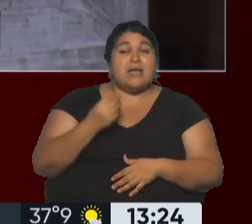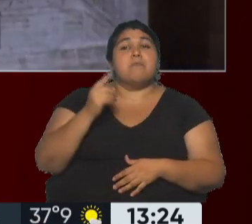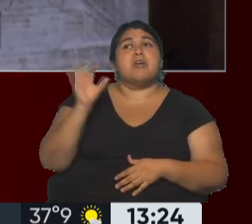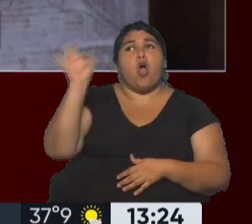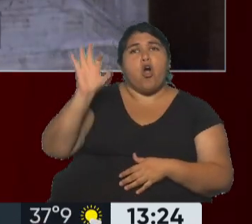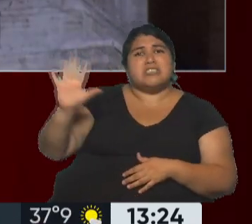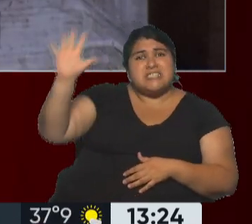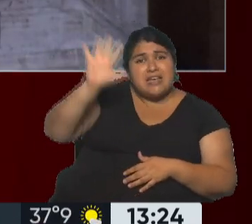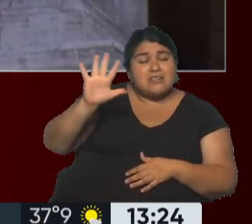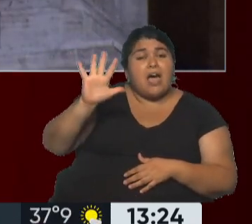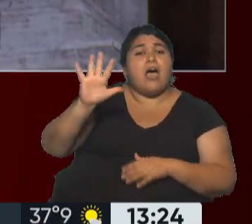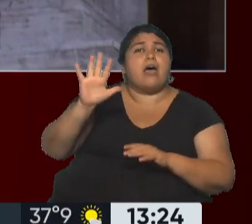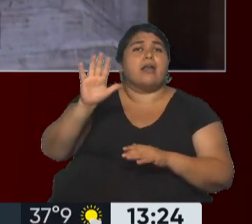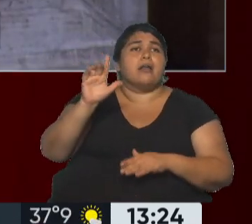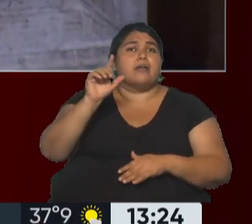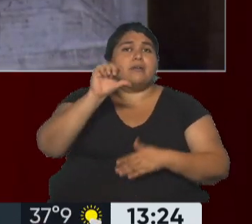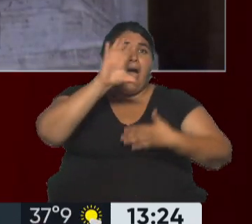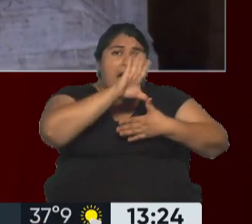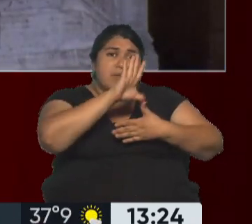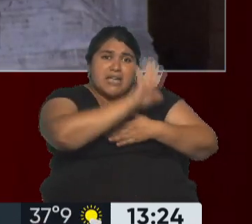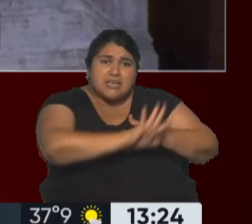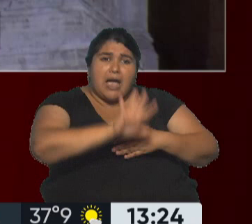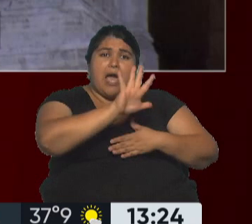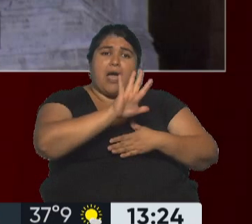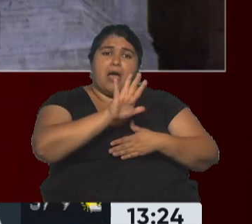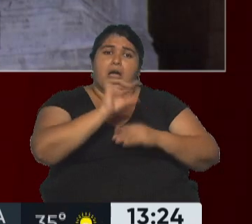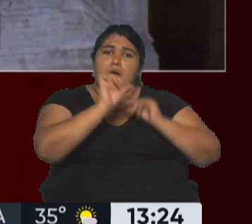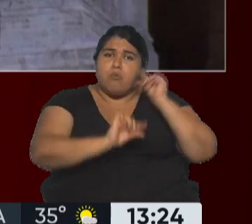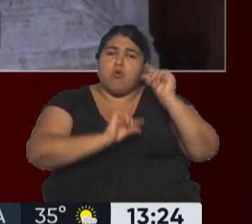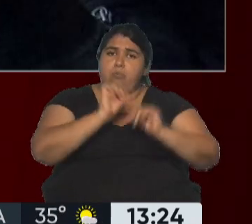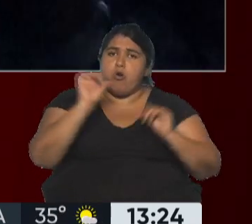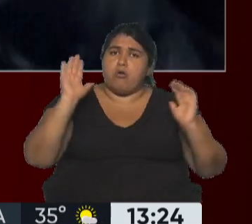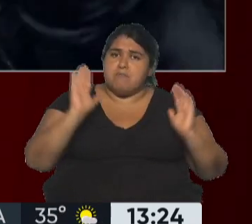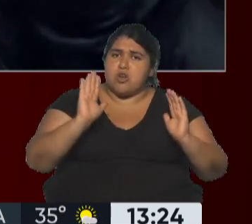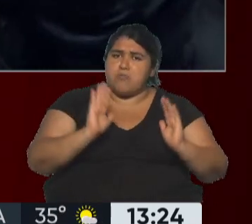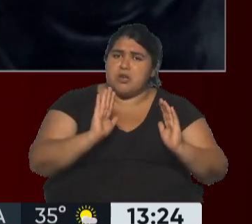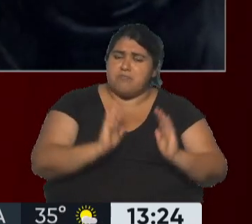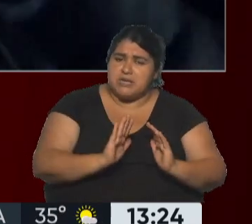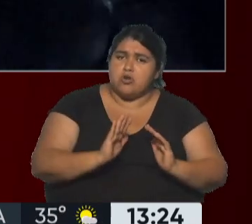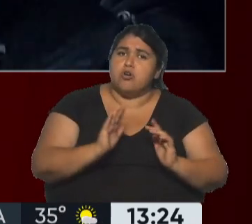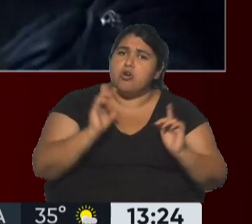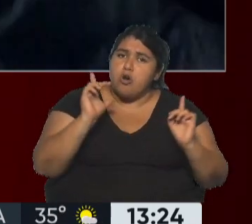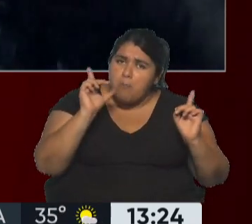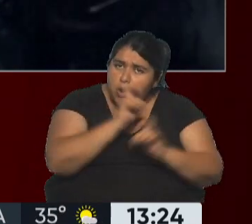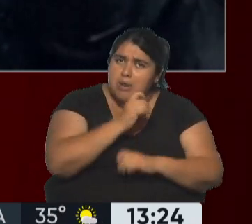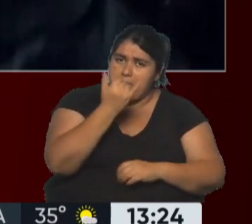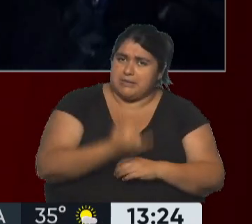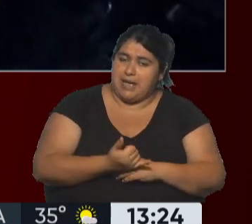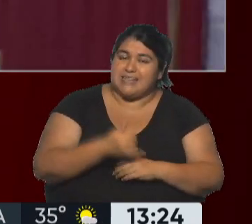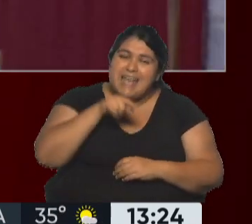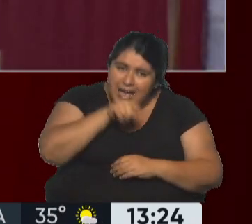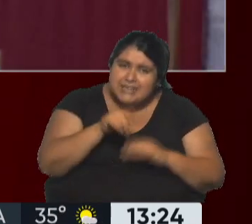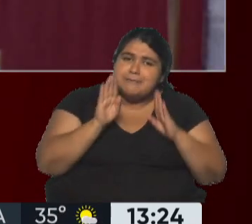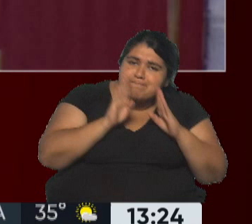extremo occidente, que es América Latina, viene disminuyendo, viene teniendo bastantes problemas. Ahí entonces me parece que hay que tratar de